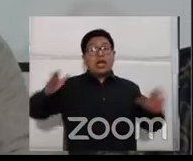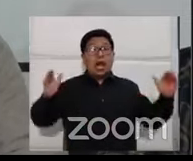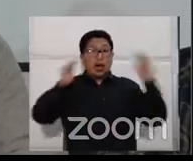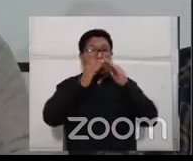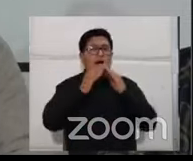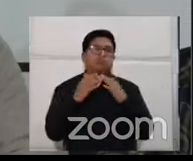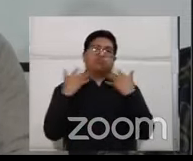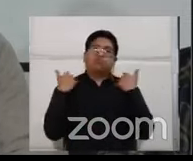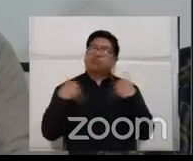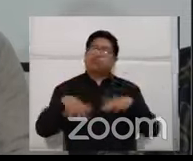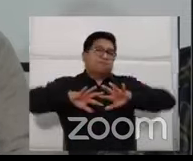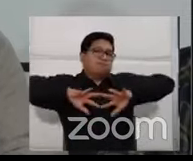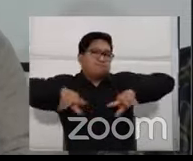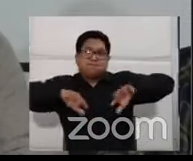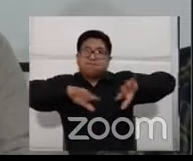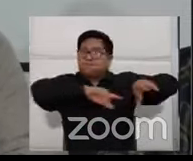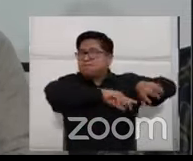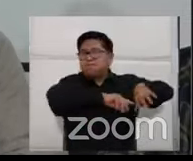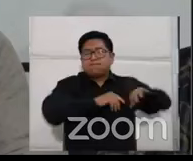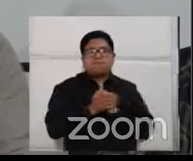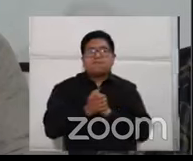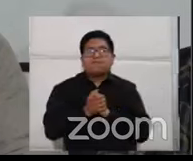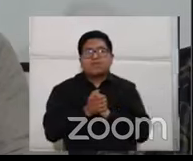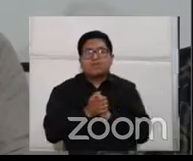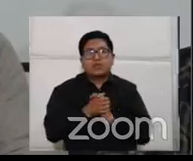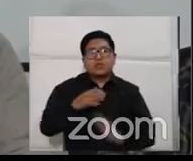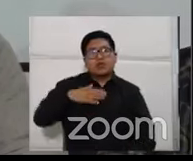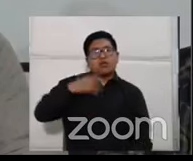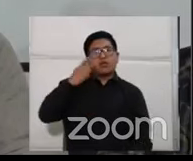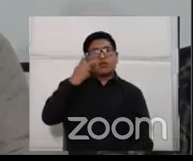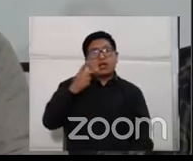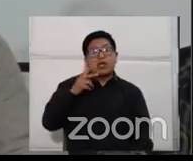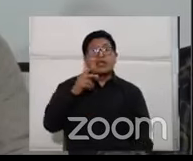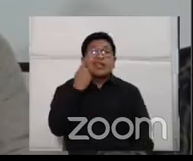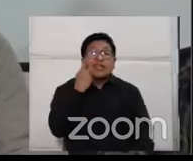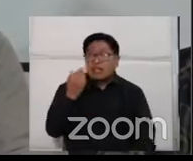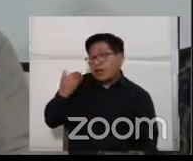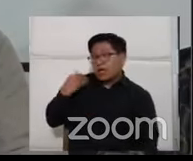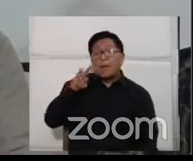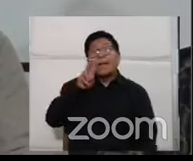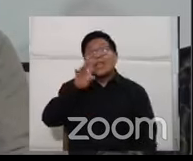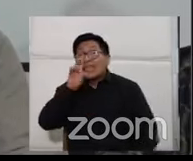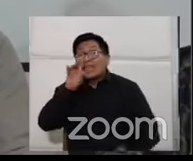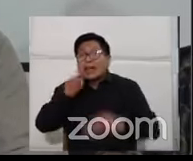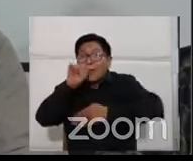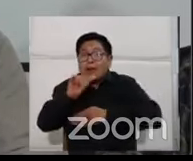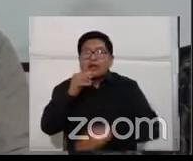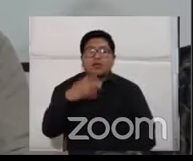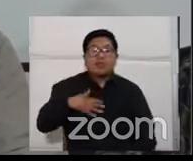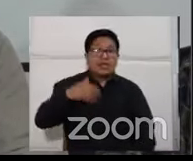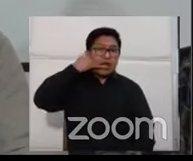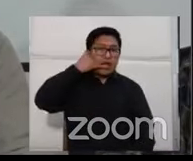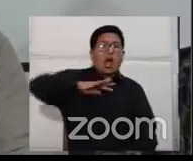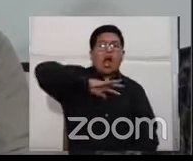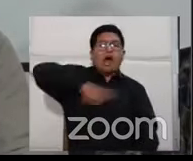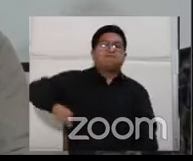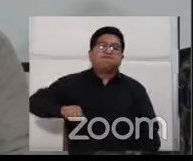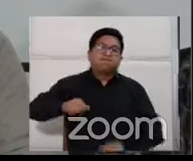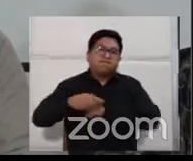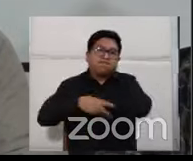muy muy grave a mí hace el 27 de mayo mejorado mi celular y no pues